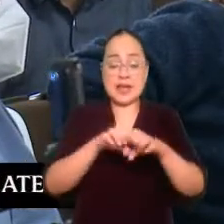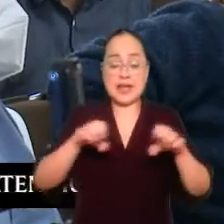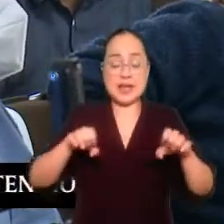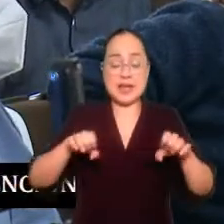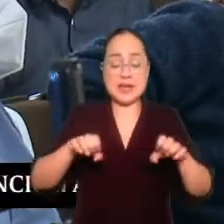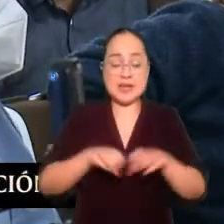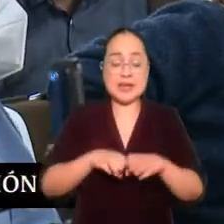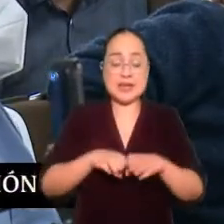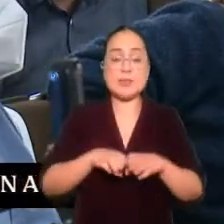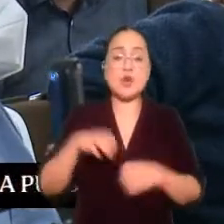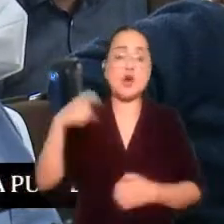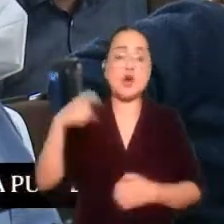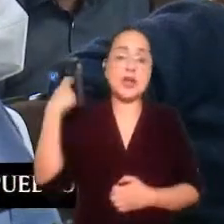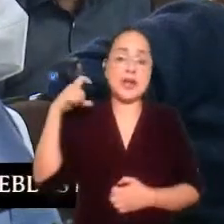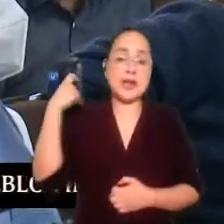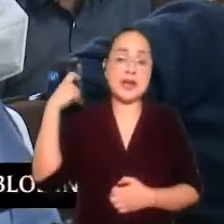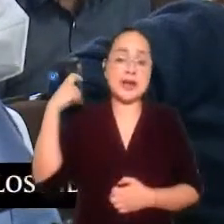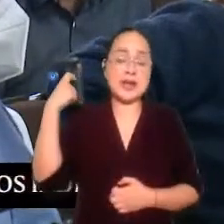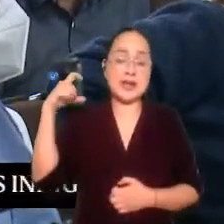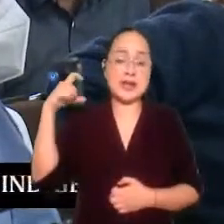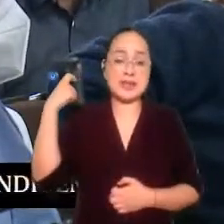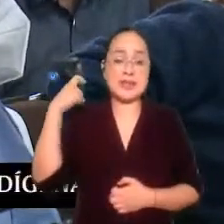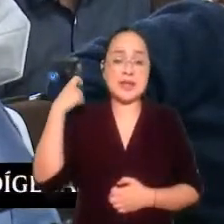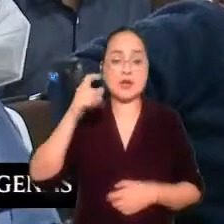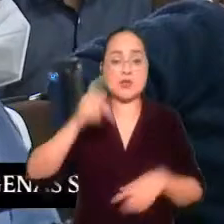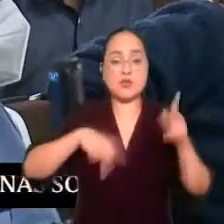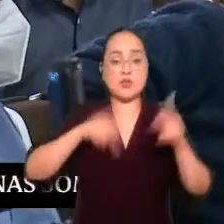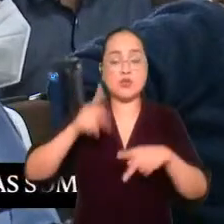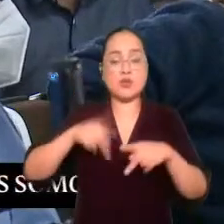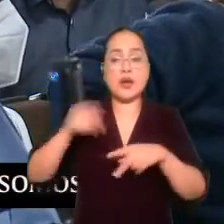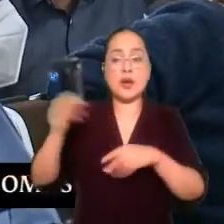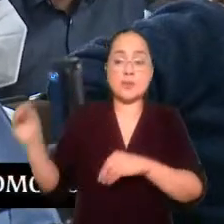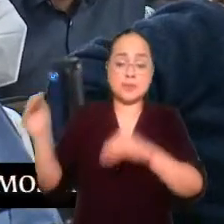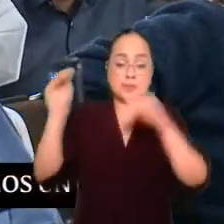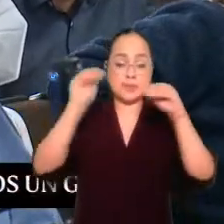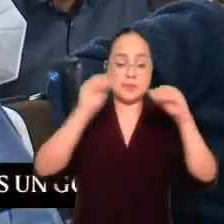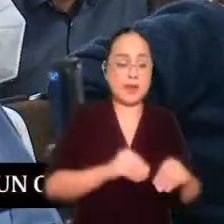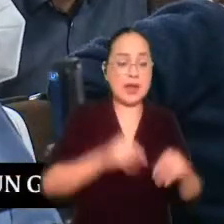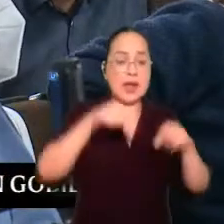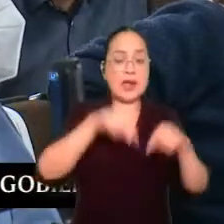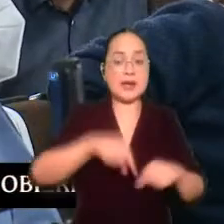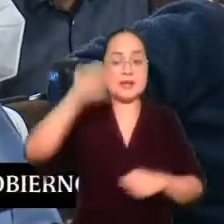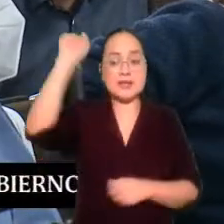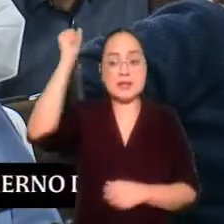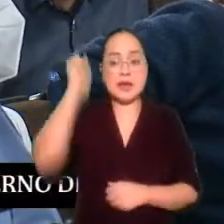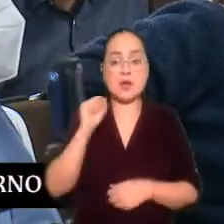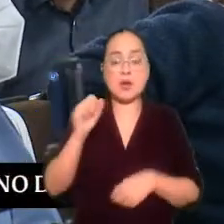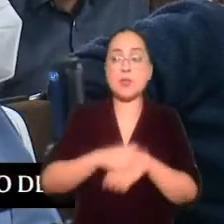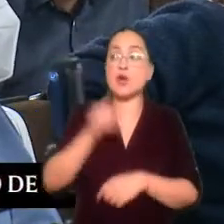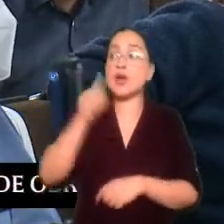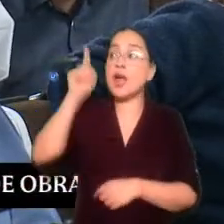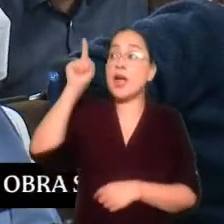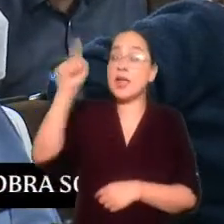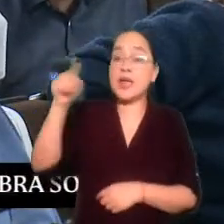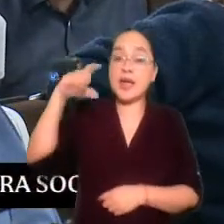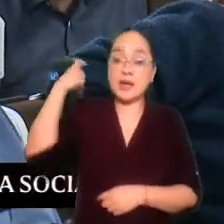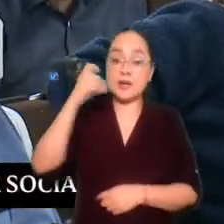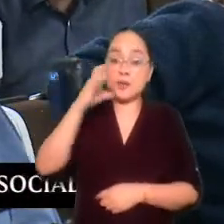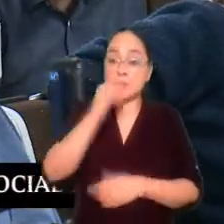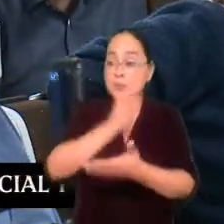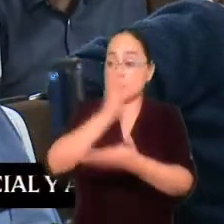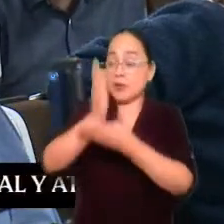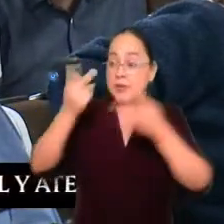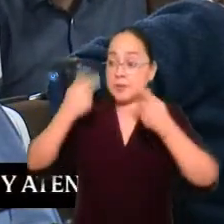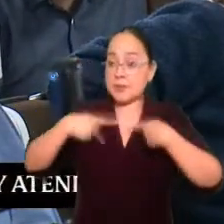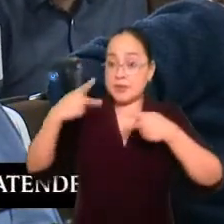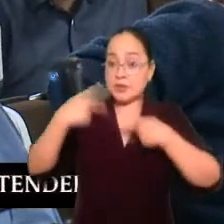pudiera llegar a Sinaloa después de la sanción de 1 año que van a tener sin público ahí en su estadio.